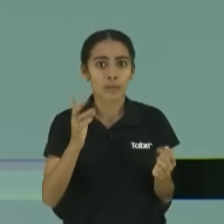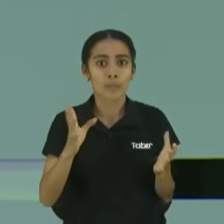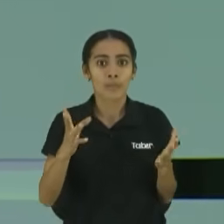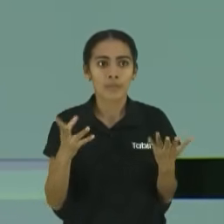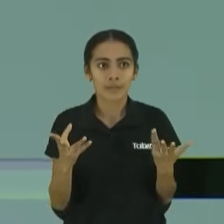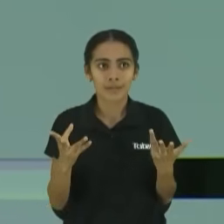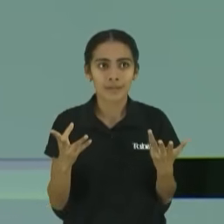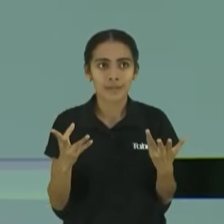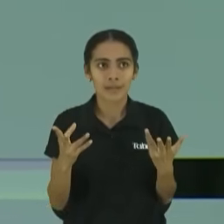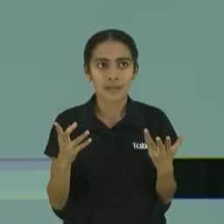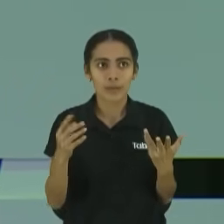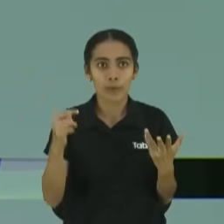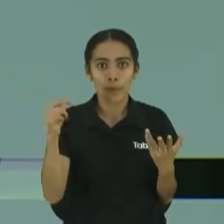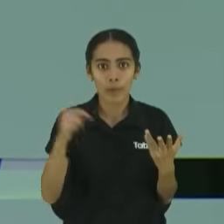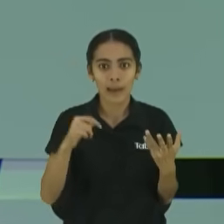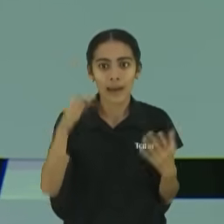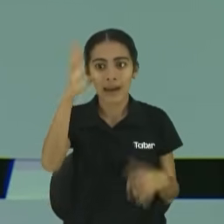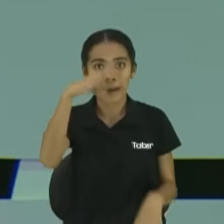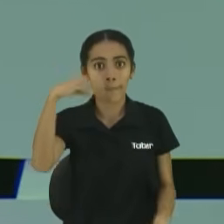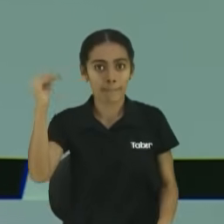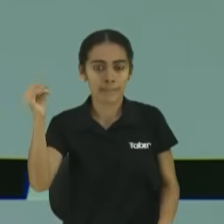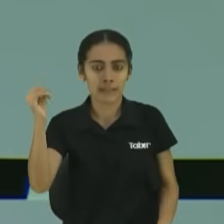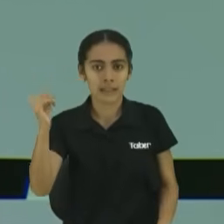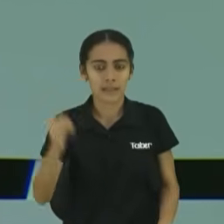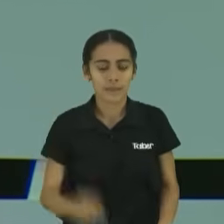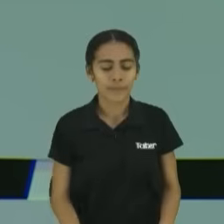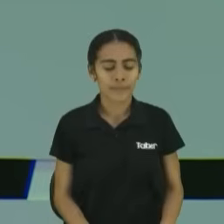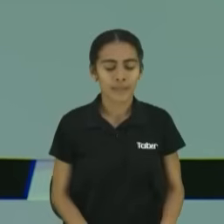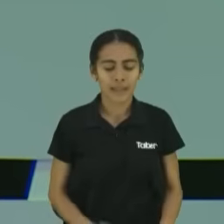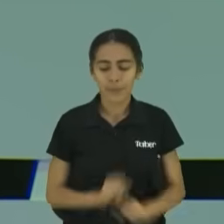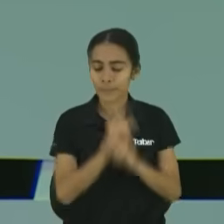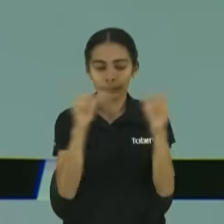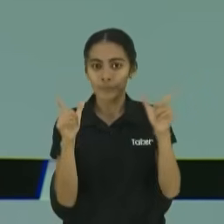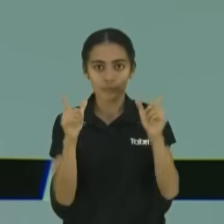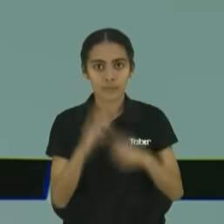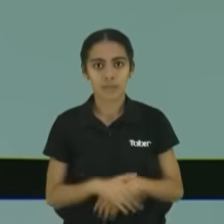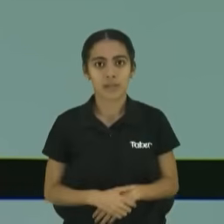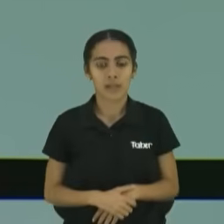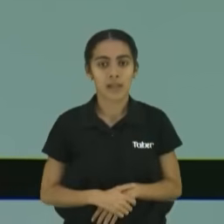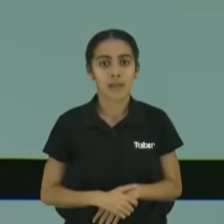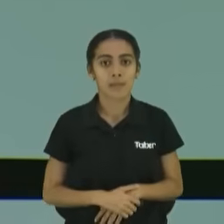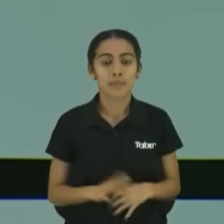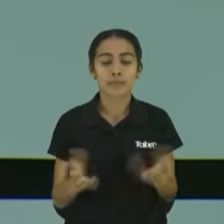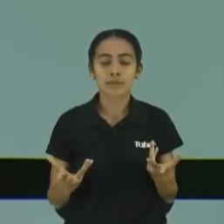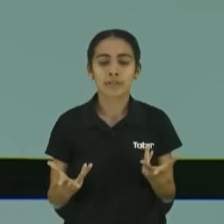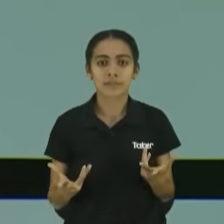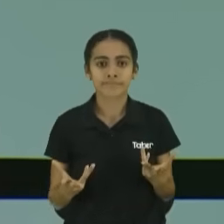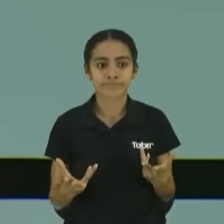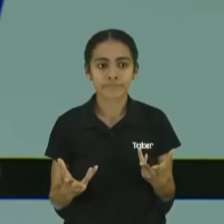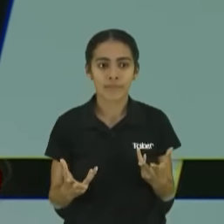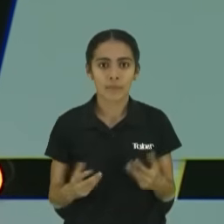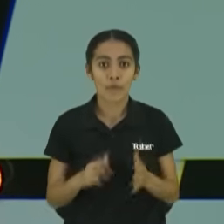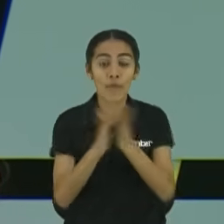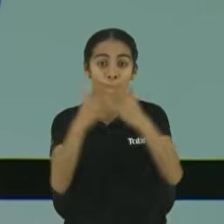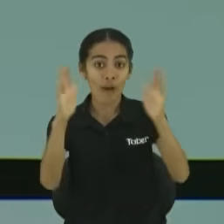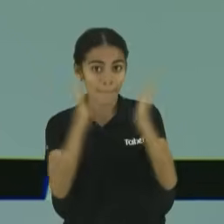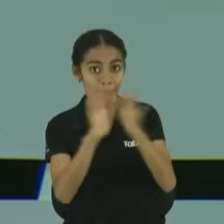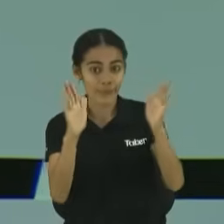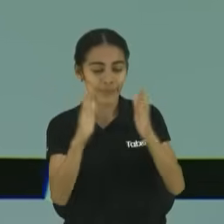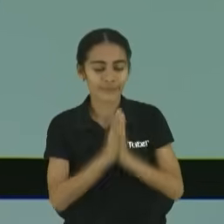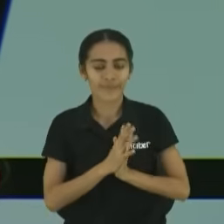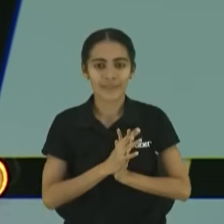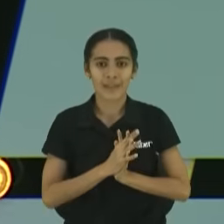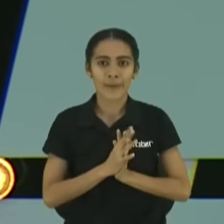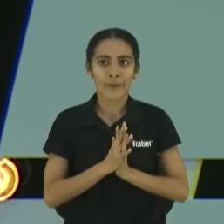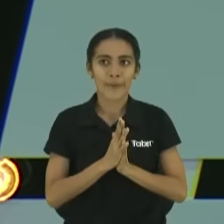país. Ese hombre tiene algo maravilloso, pero le quiero contar por qué, porque ese hombre es un artista. Lo voy a decir de una manera sencilla, un artista